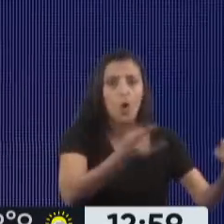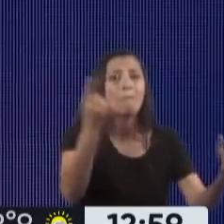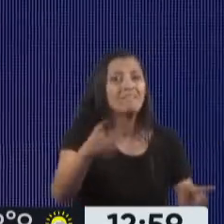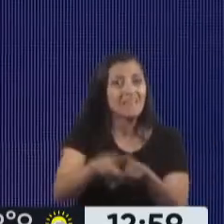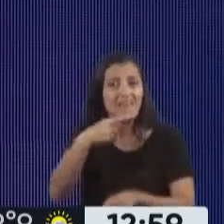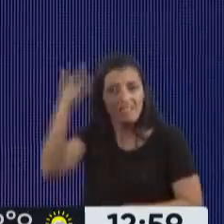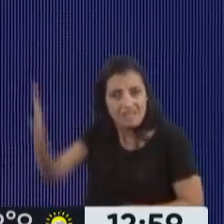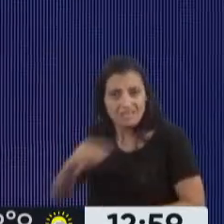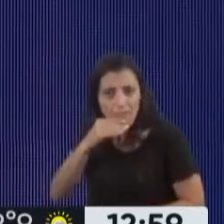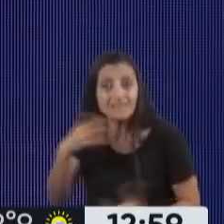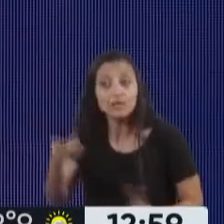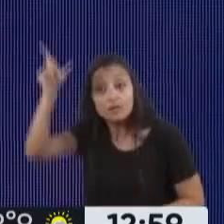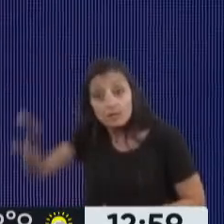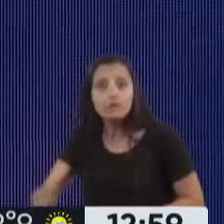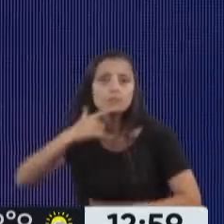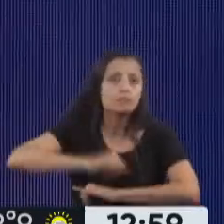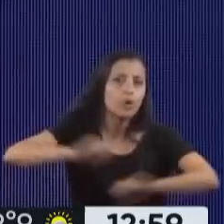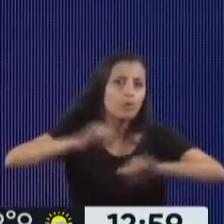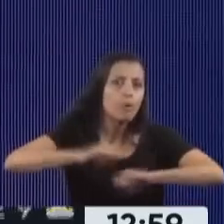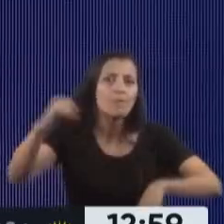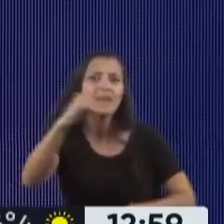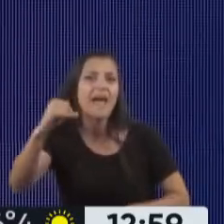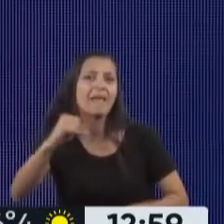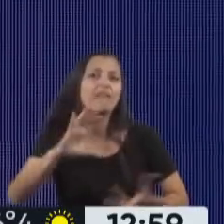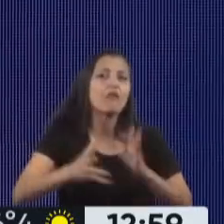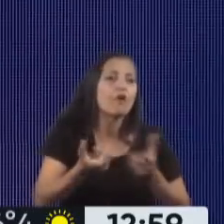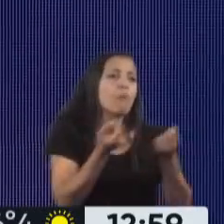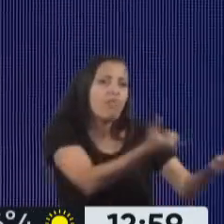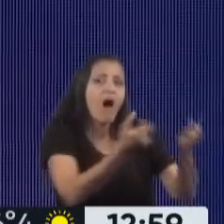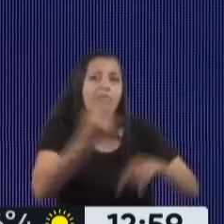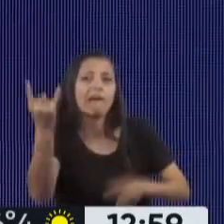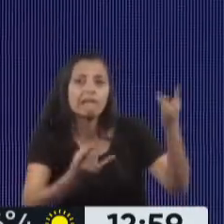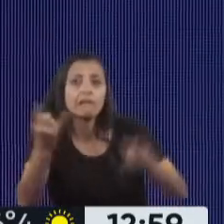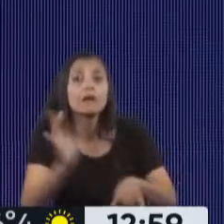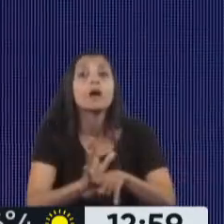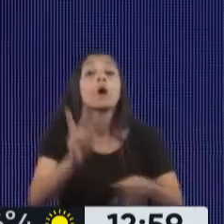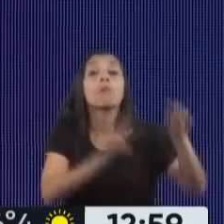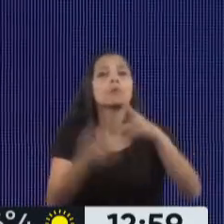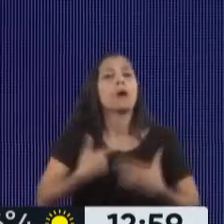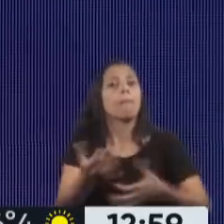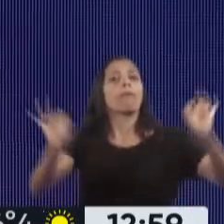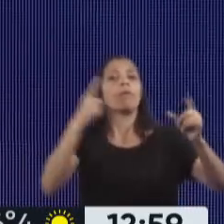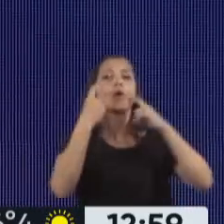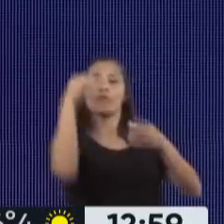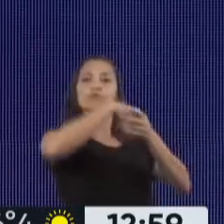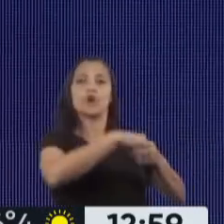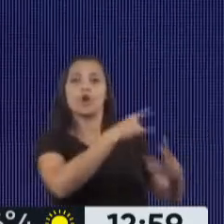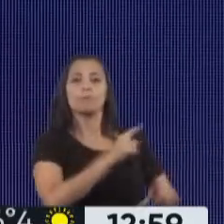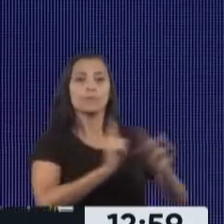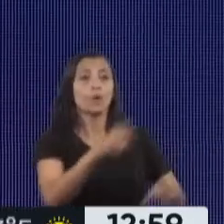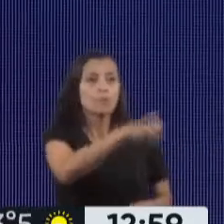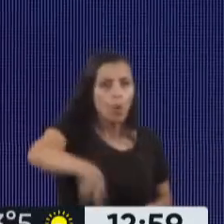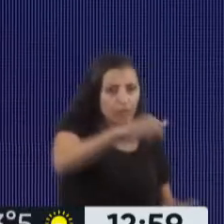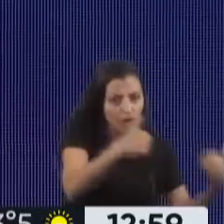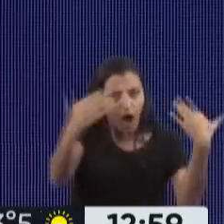esa campaña negativa para que no los auditen. Entonces la pregunta que yo les haría es, ¿ustedes están a favor de